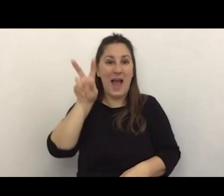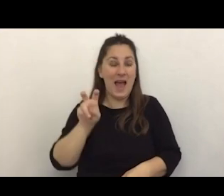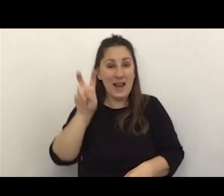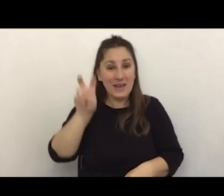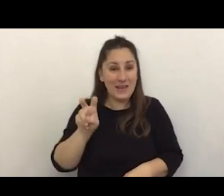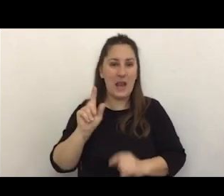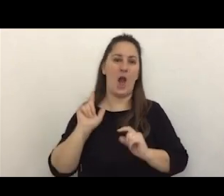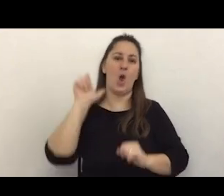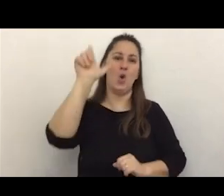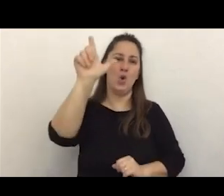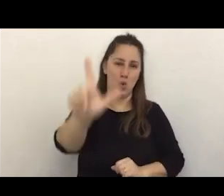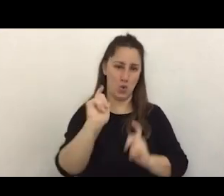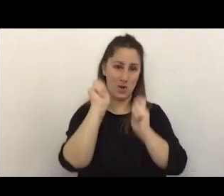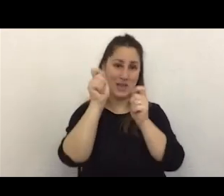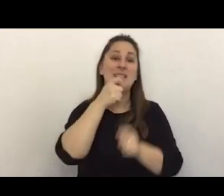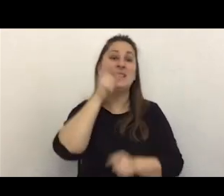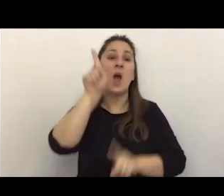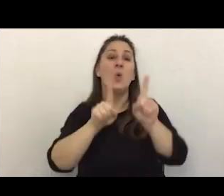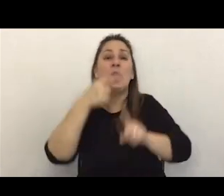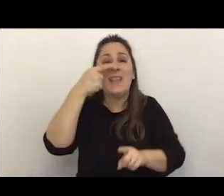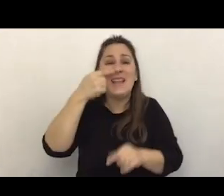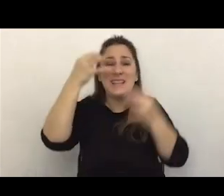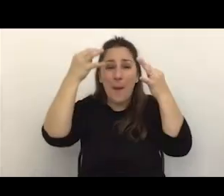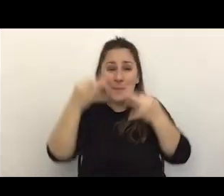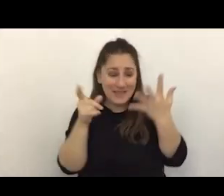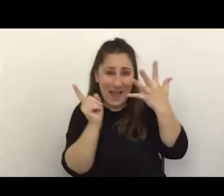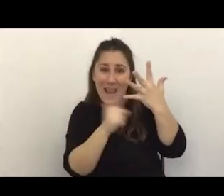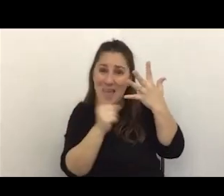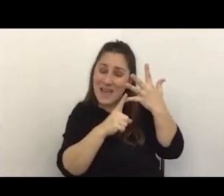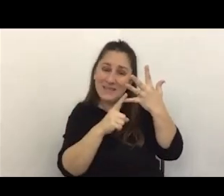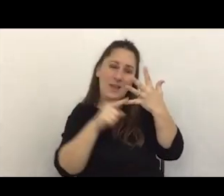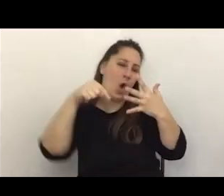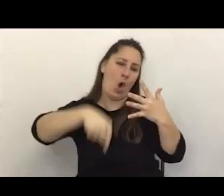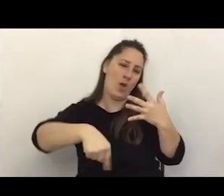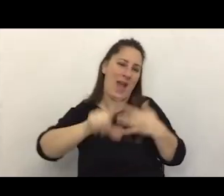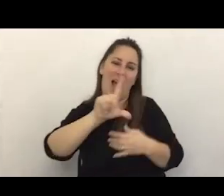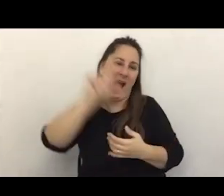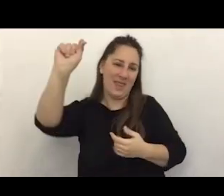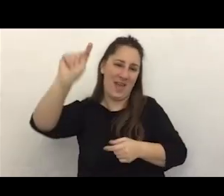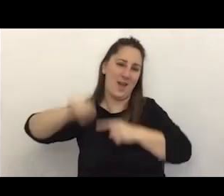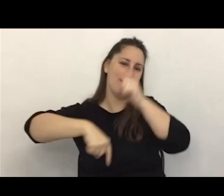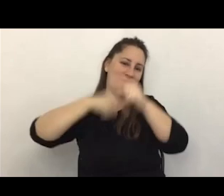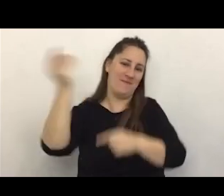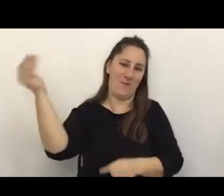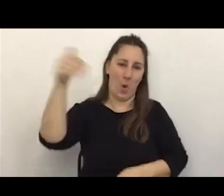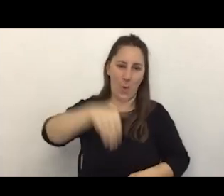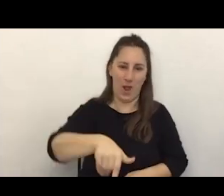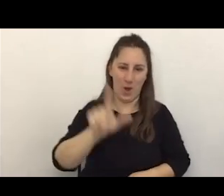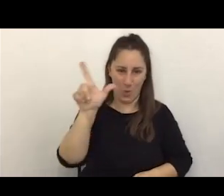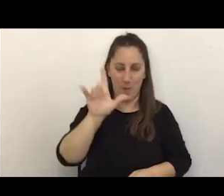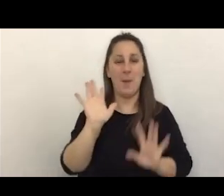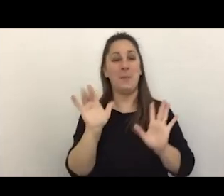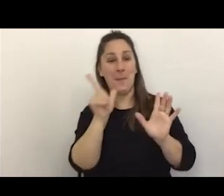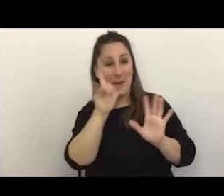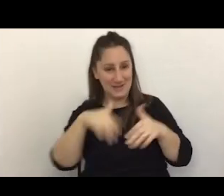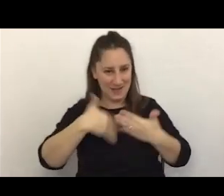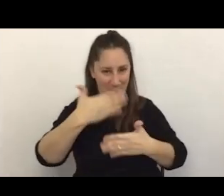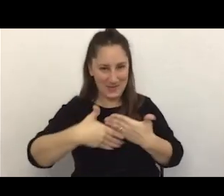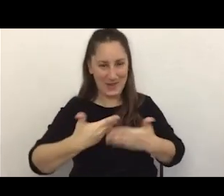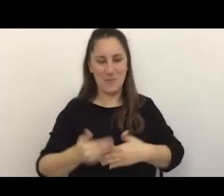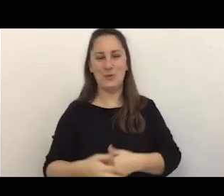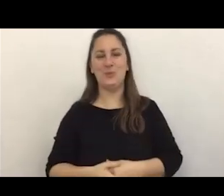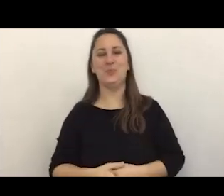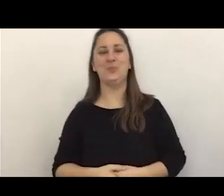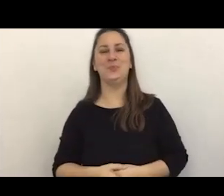subrogada pueden irse y volver el lunes eventualmente. Bien, si les parece, avanzamos.